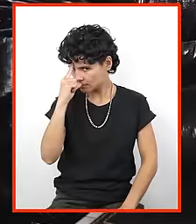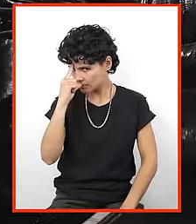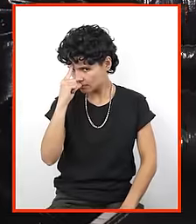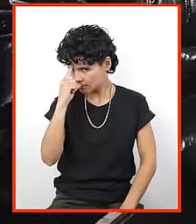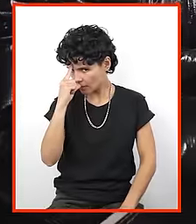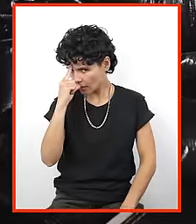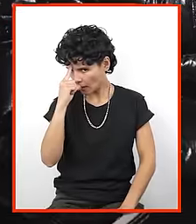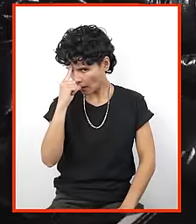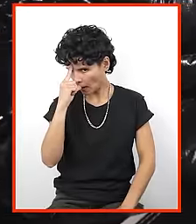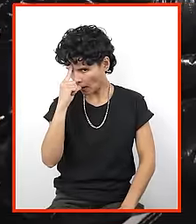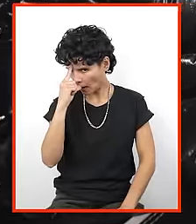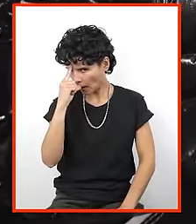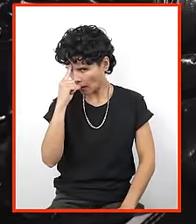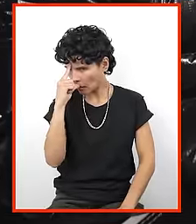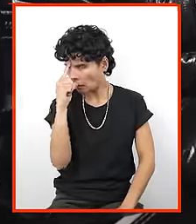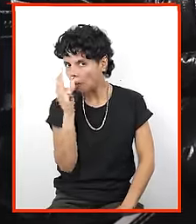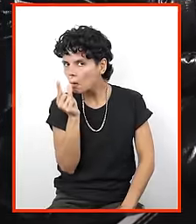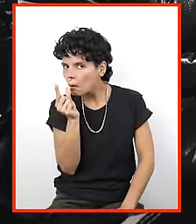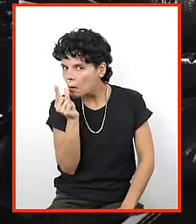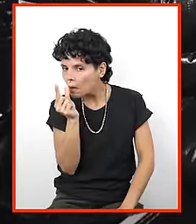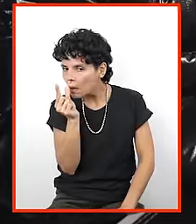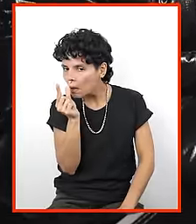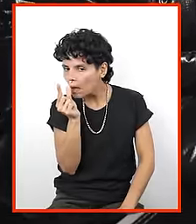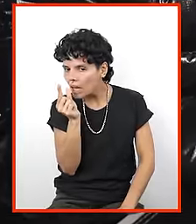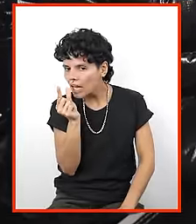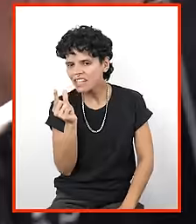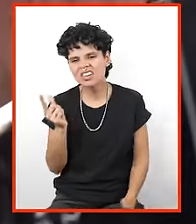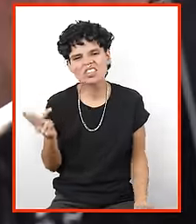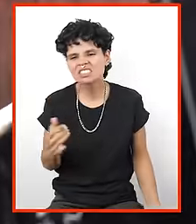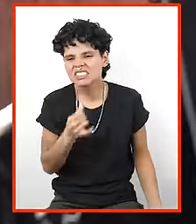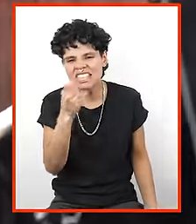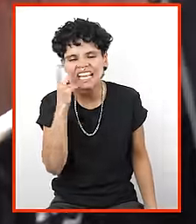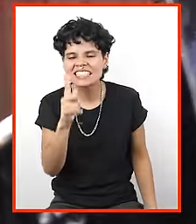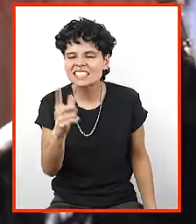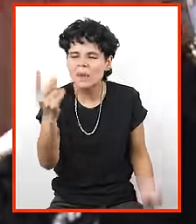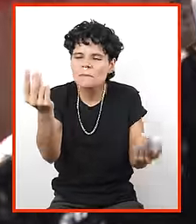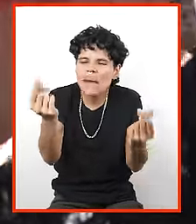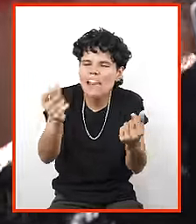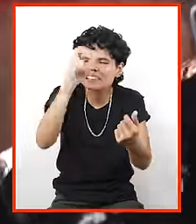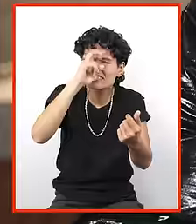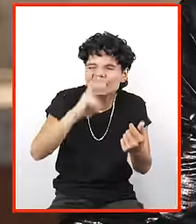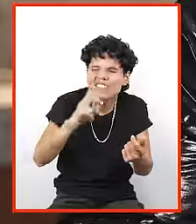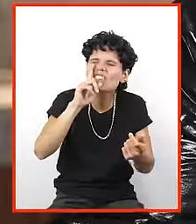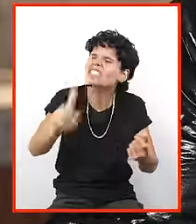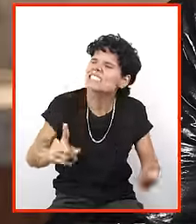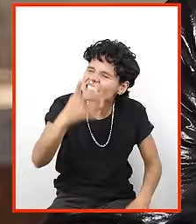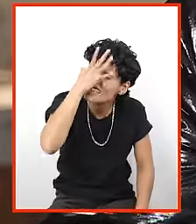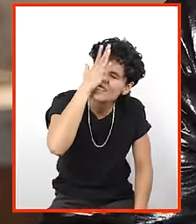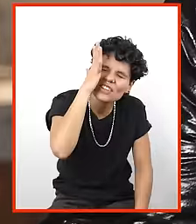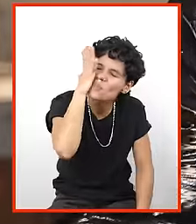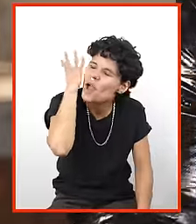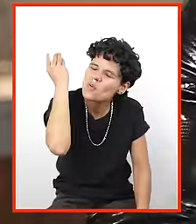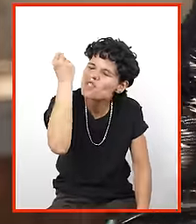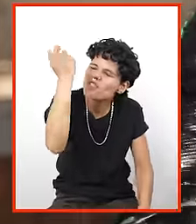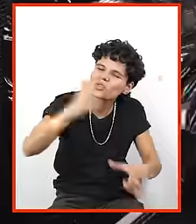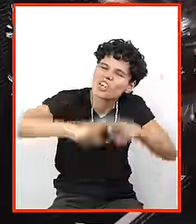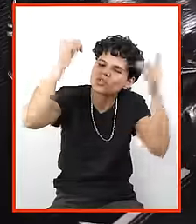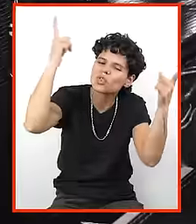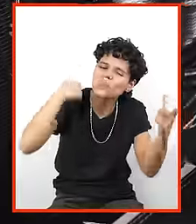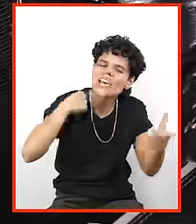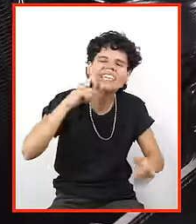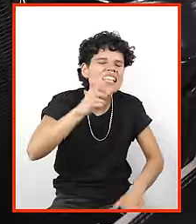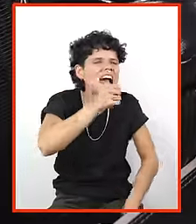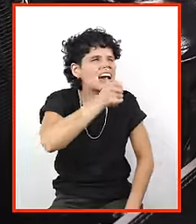Es que le hice la nariz como para abajo. No me puedo llegar a acordar a quién se parece por la chucha. No, ojalá que este, no. No sé